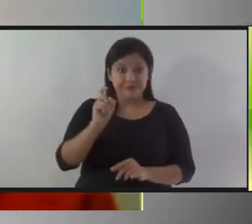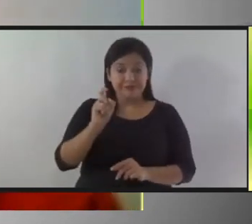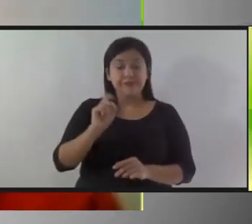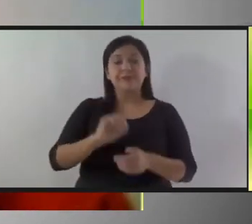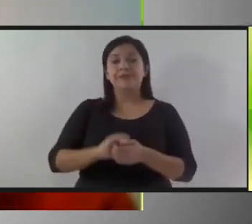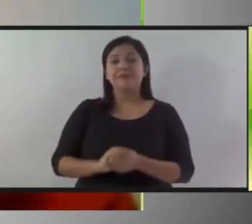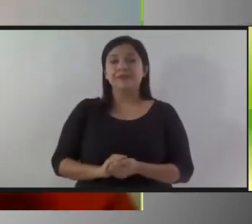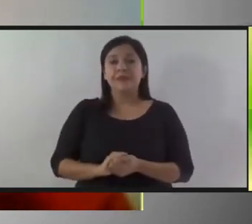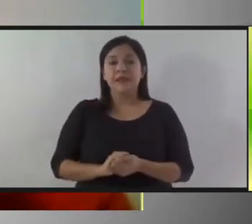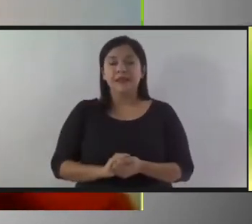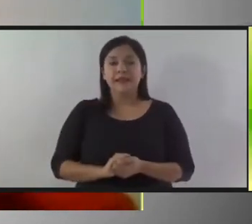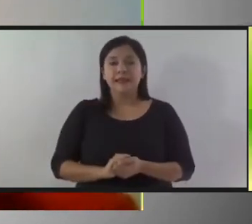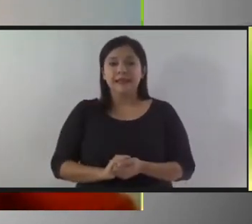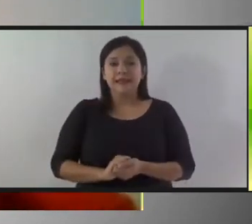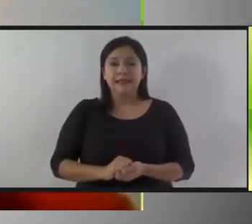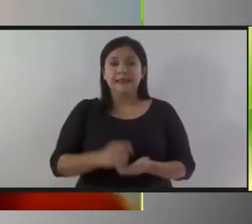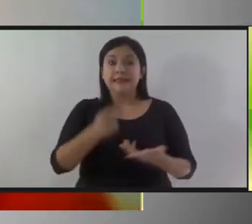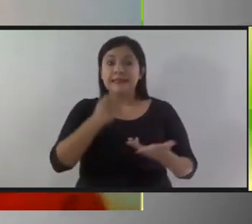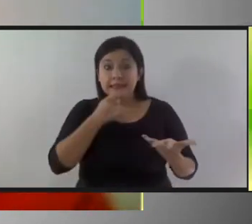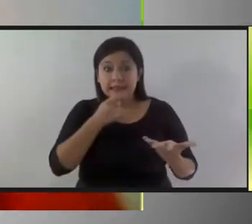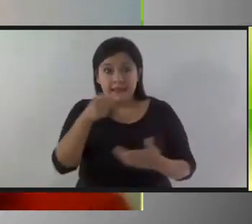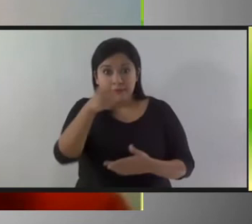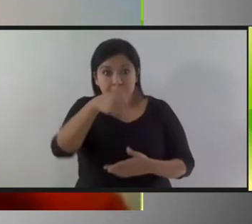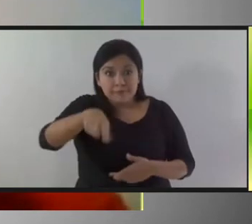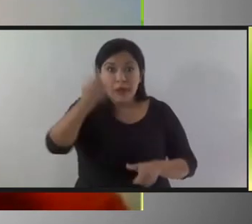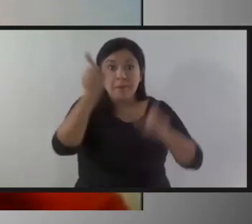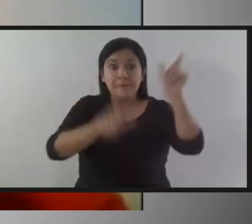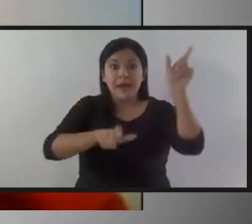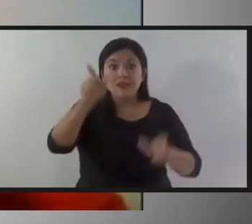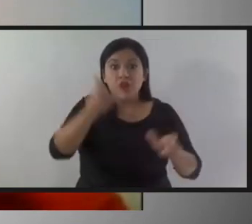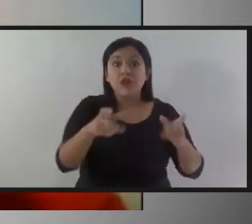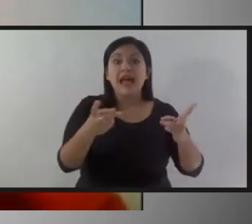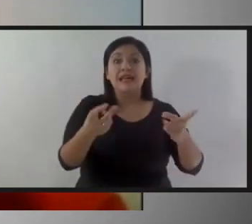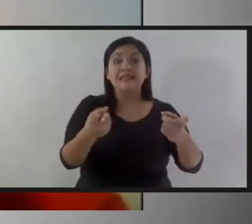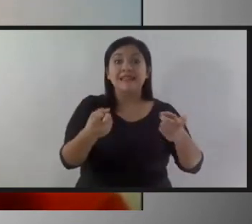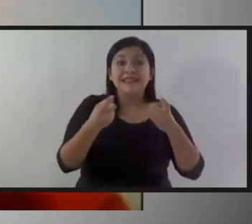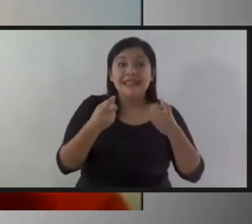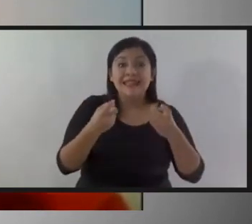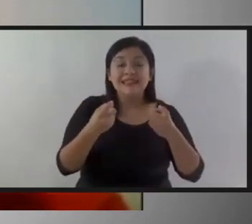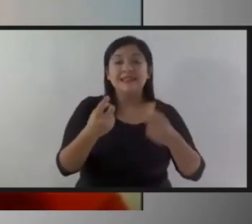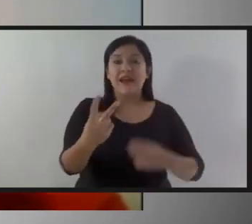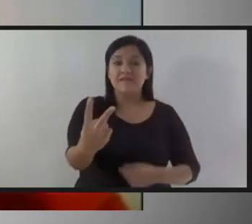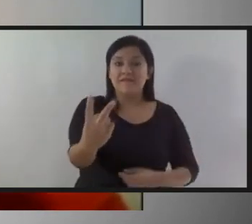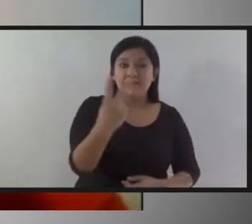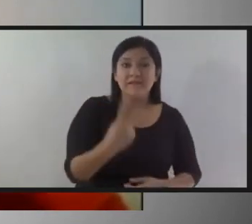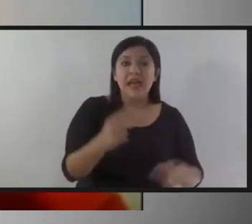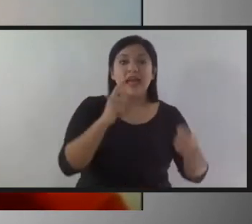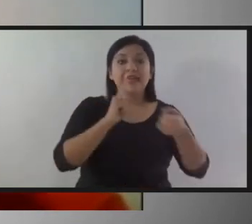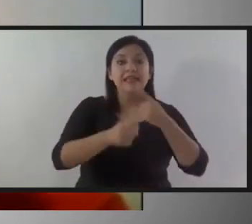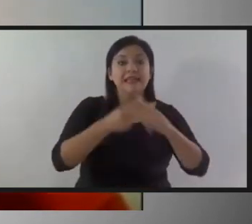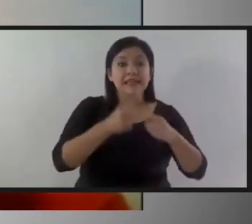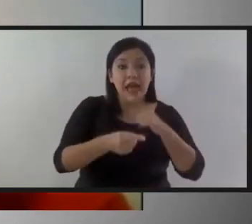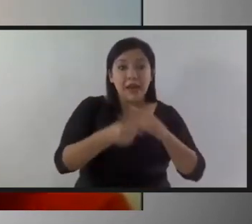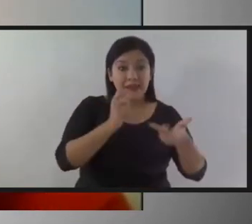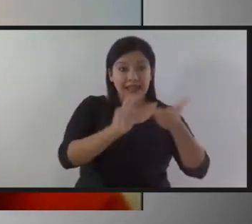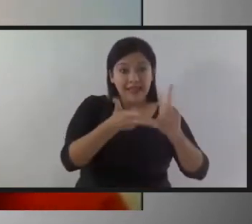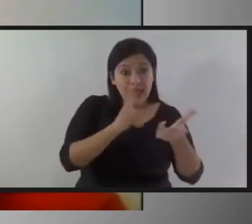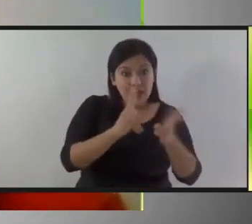Con respecto a quienes están dentro de la sala y necesitan visualizar mejor la interpretación en